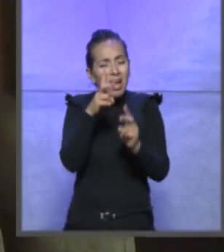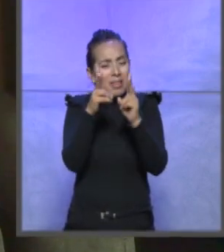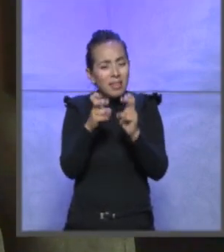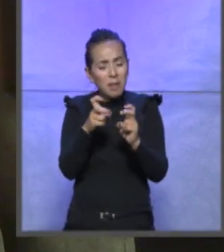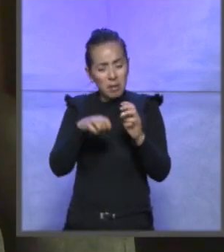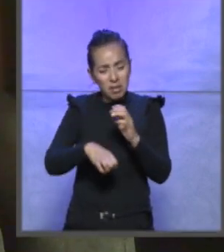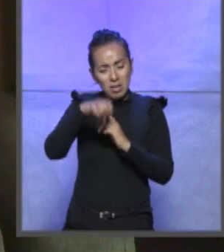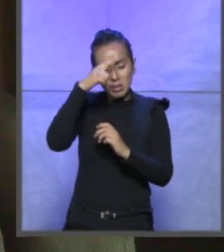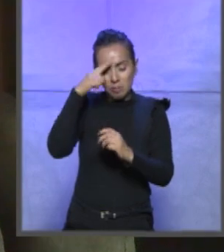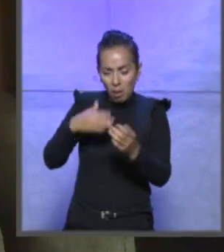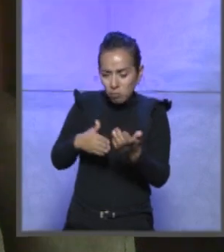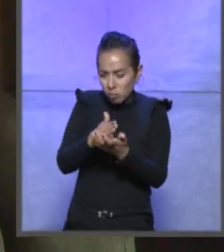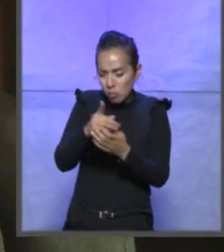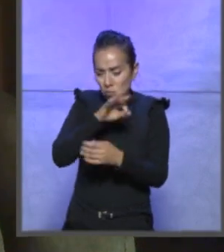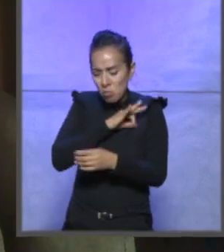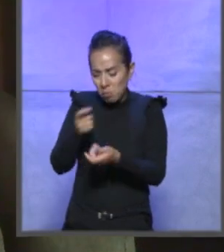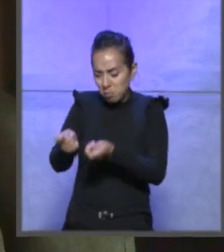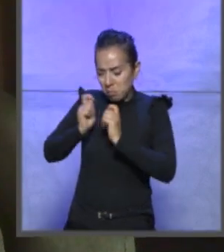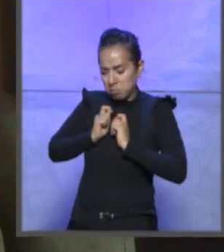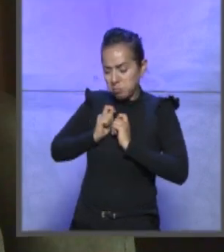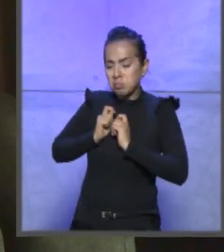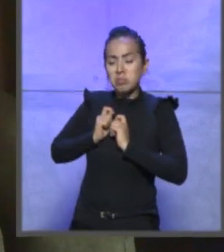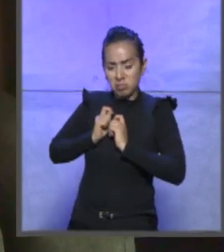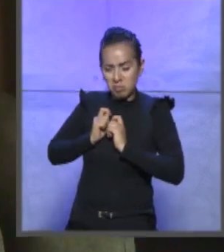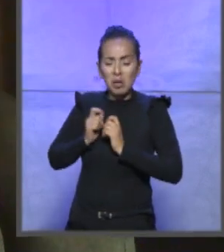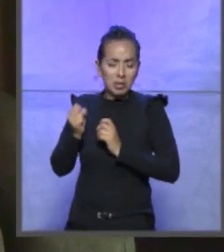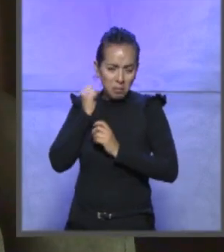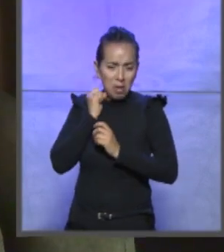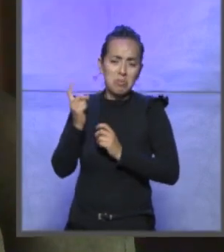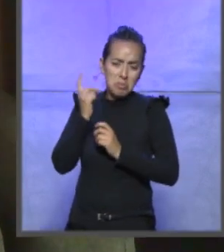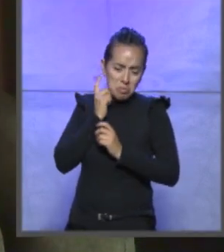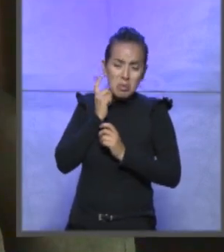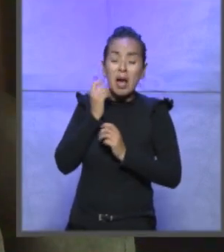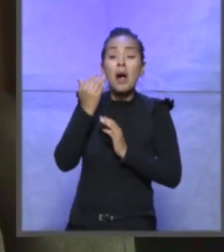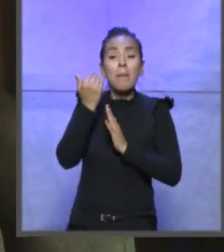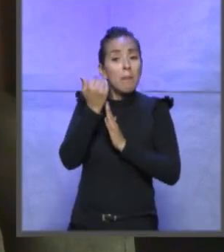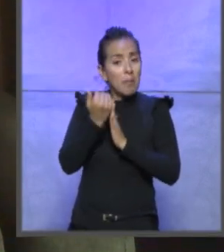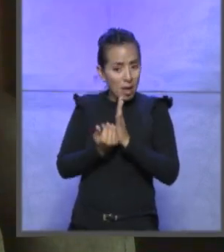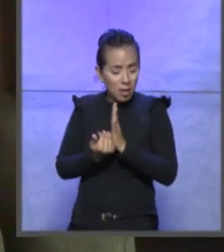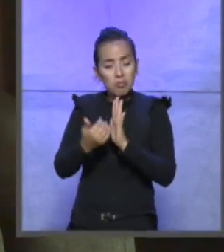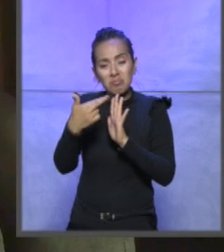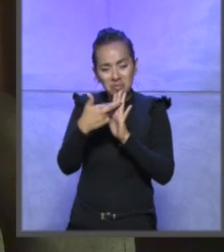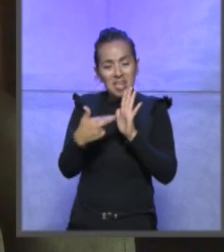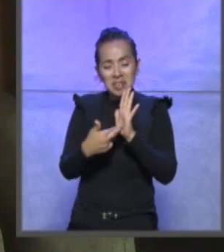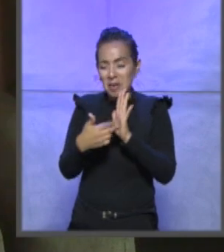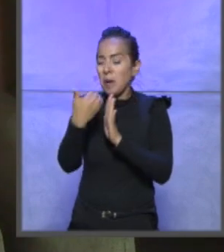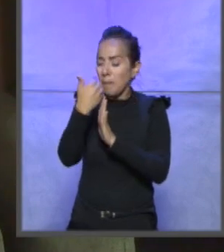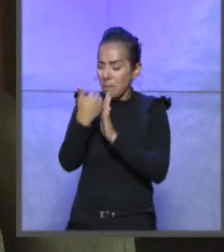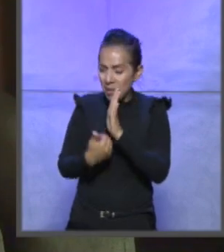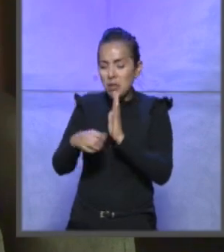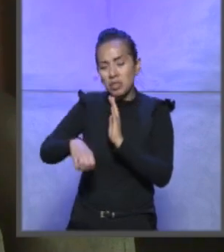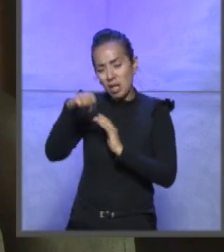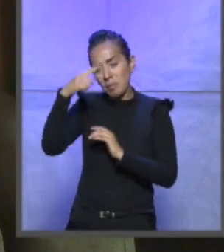las edades para incursionar en cargos públicos se redujeron. Esto fue algo